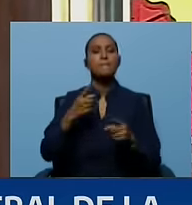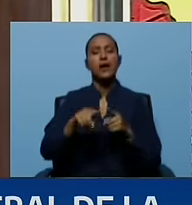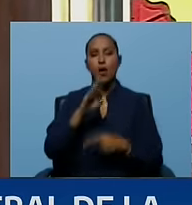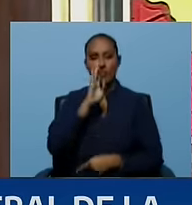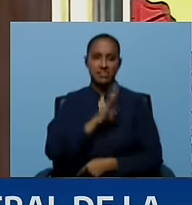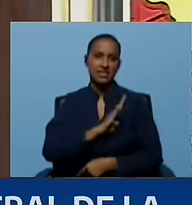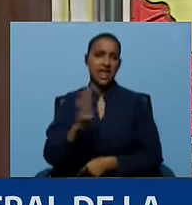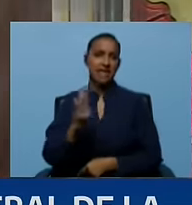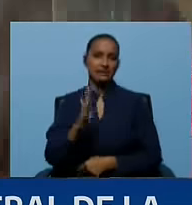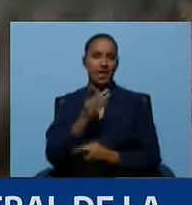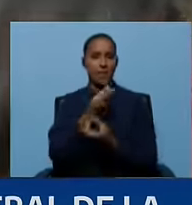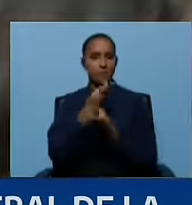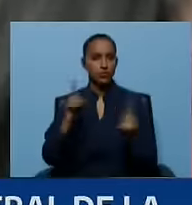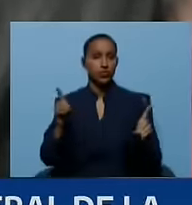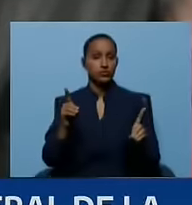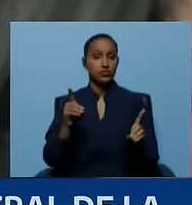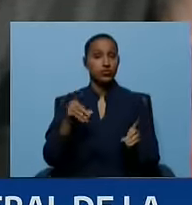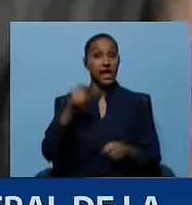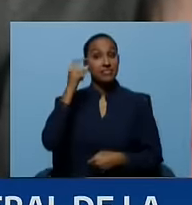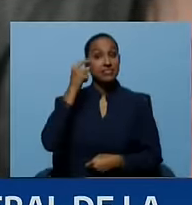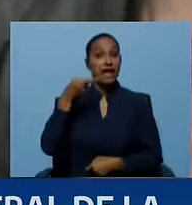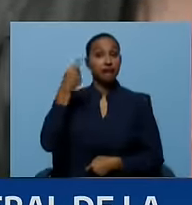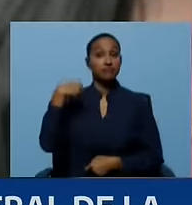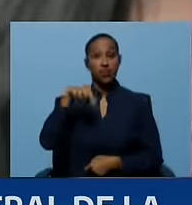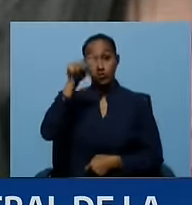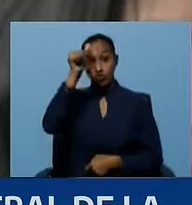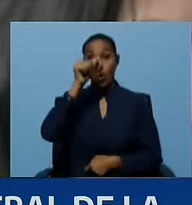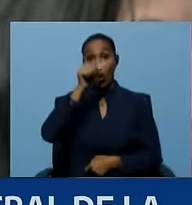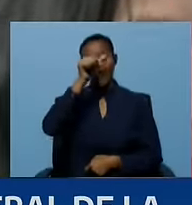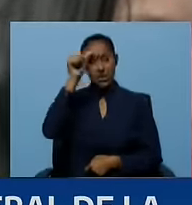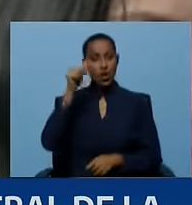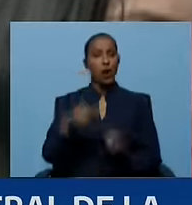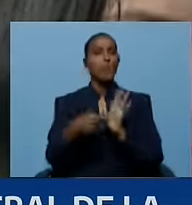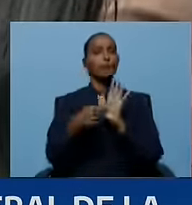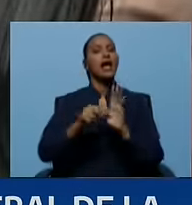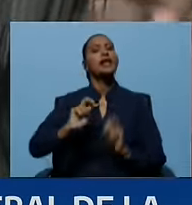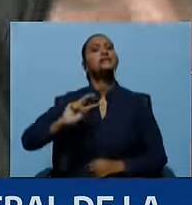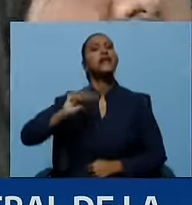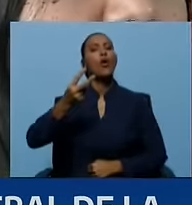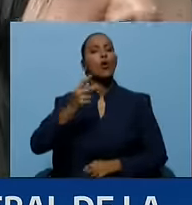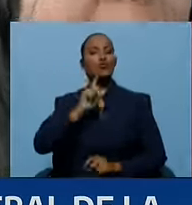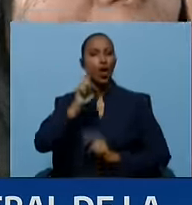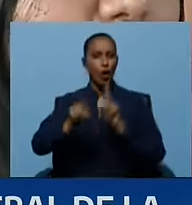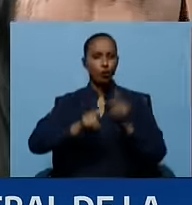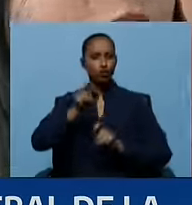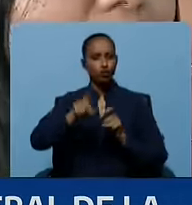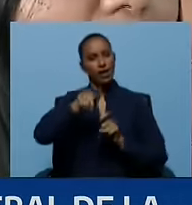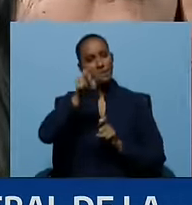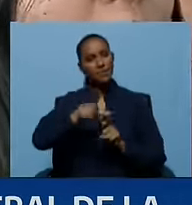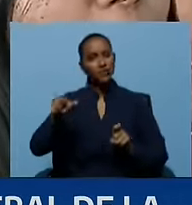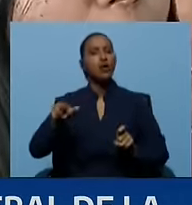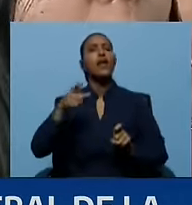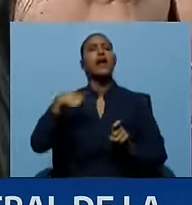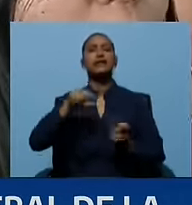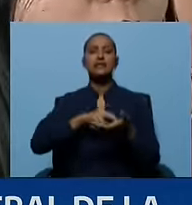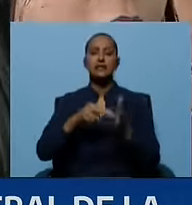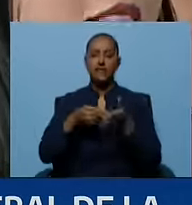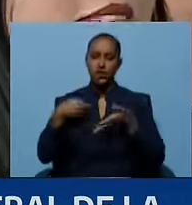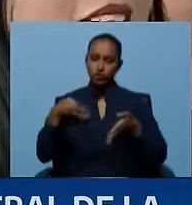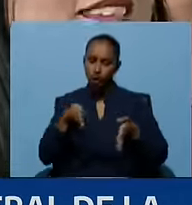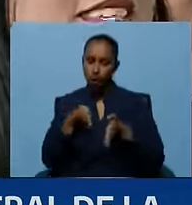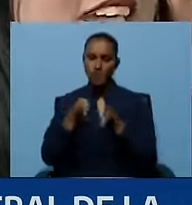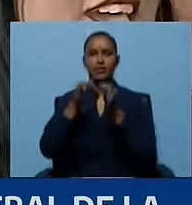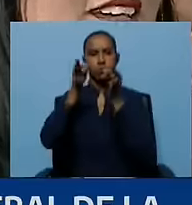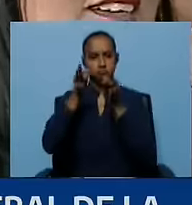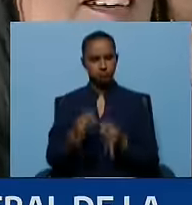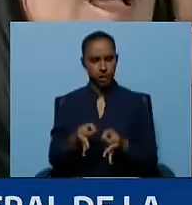ocurrido el domingo, la segunda consulta, demuestra que estamos en el camino correcto. Estamos del lado